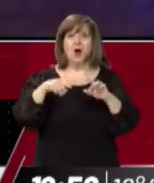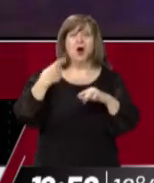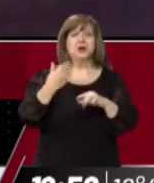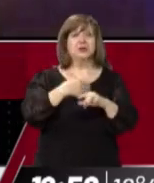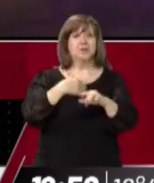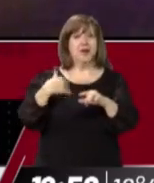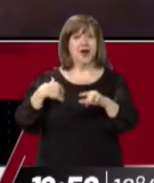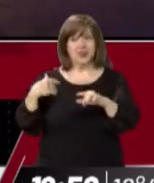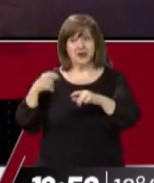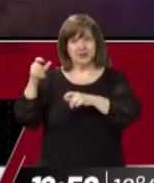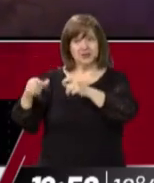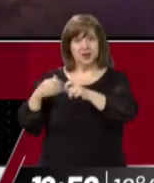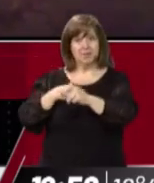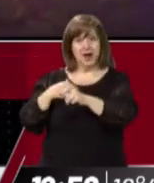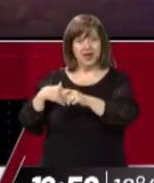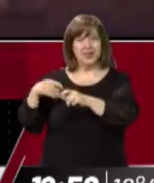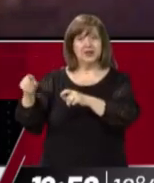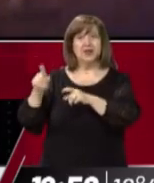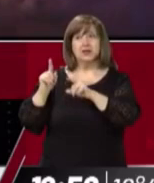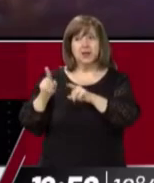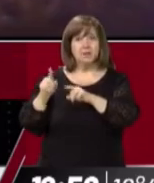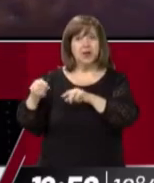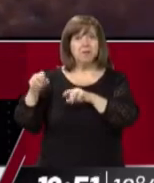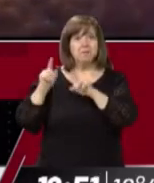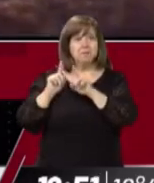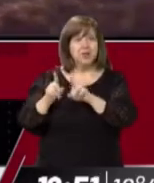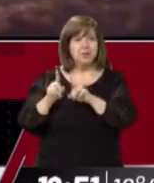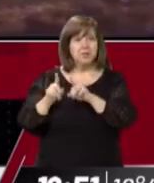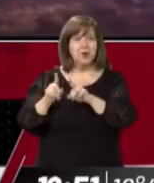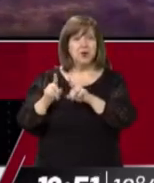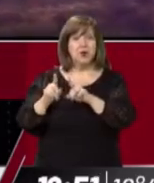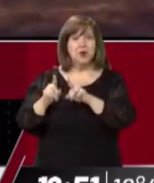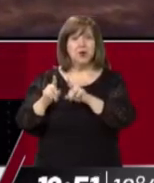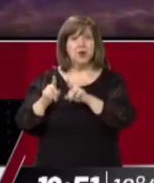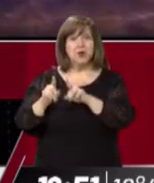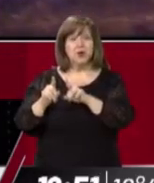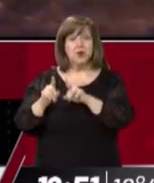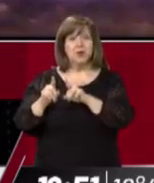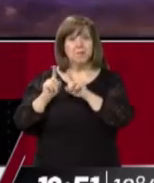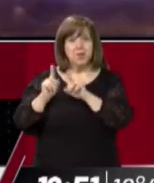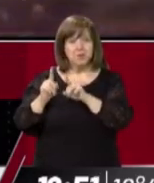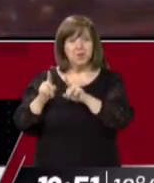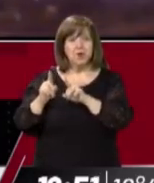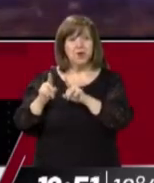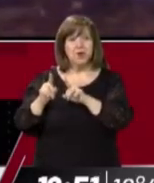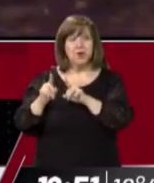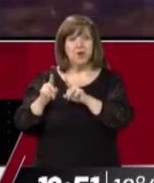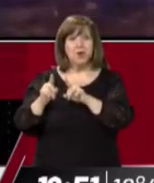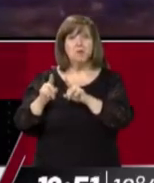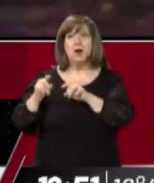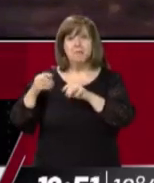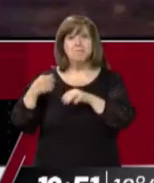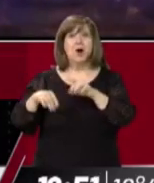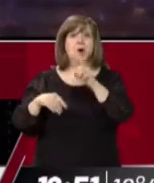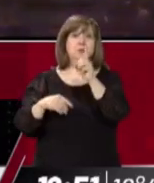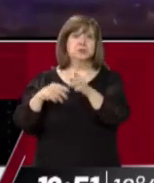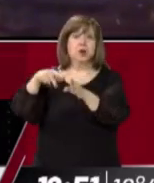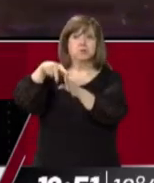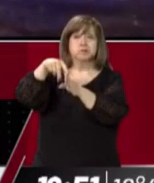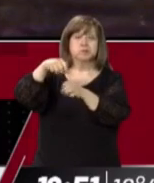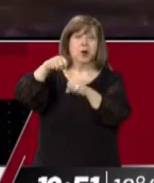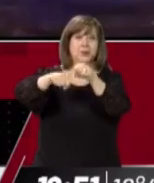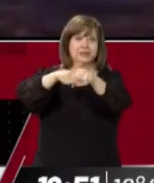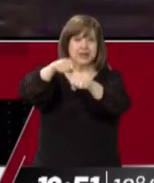que también, y chicos que transitan por el lugar, y que el problema podría haber sido, digamos, el hecho, podría haber sido mayor, gente, exactamente, en el